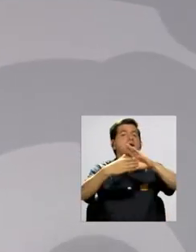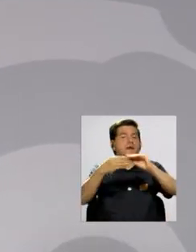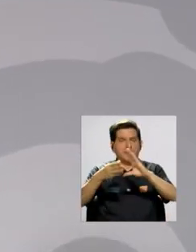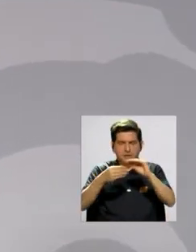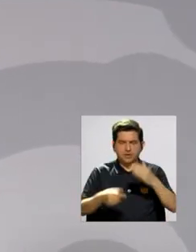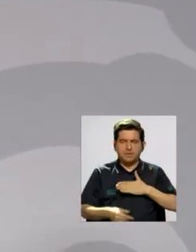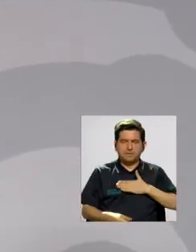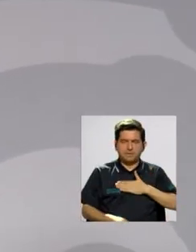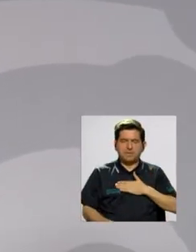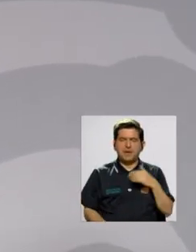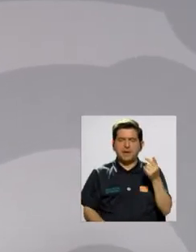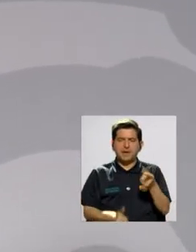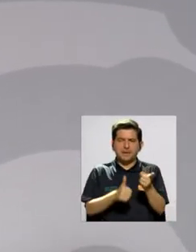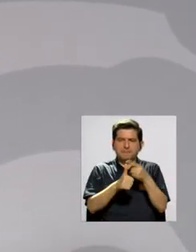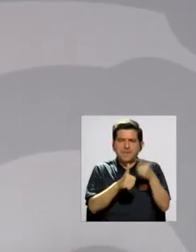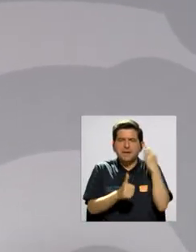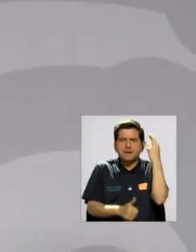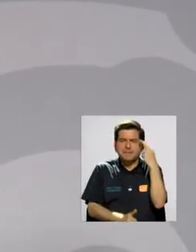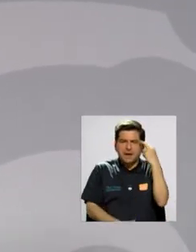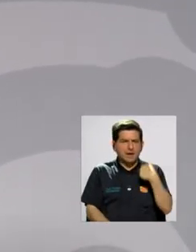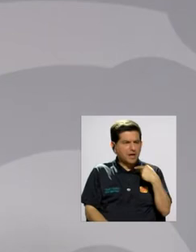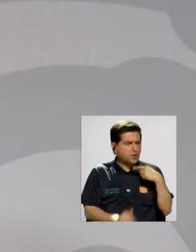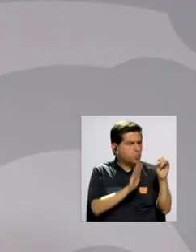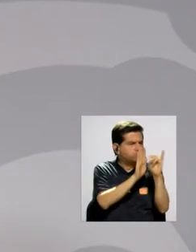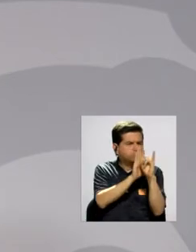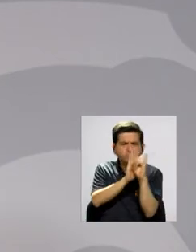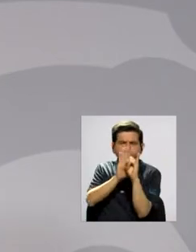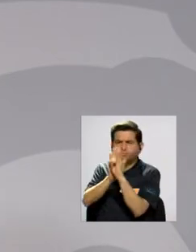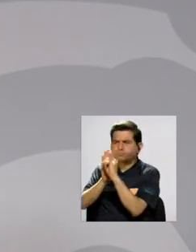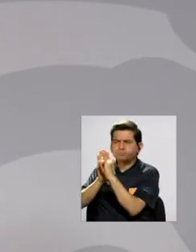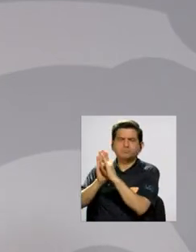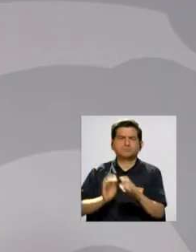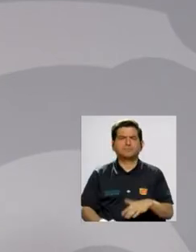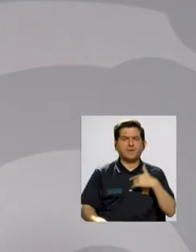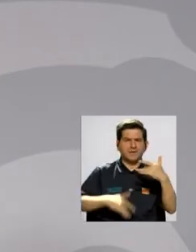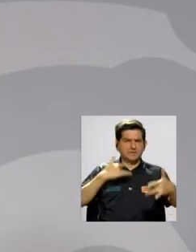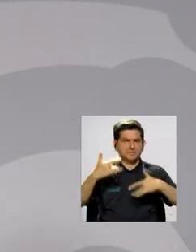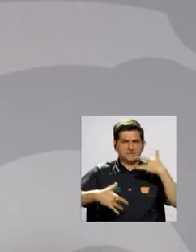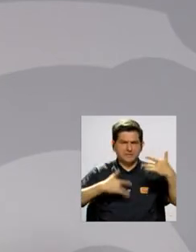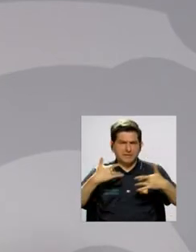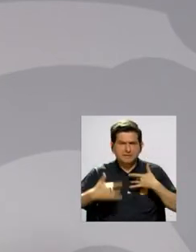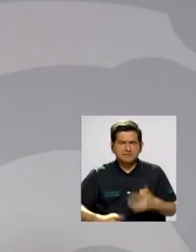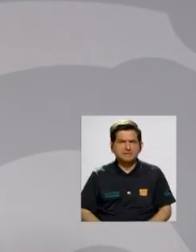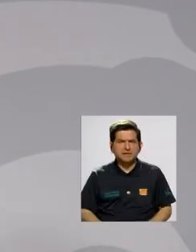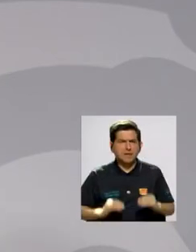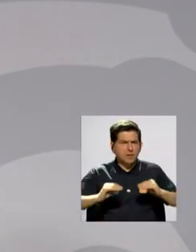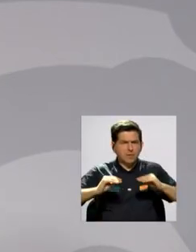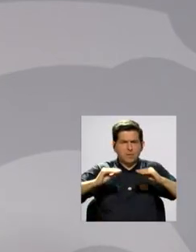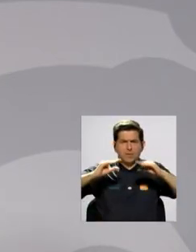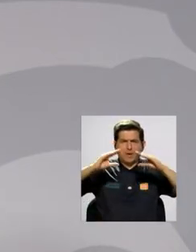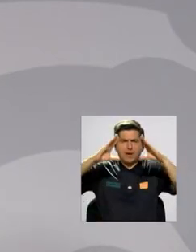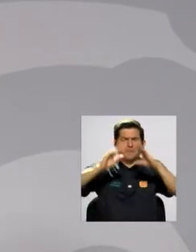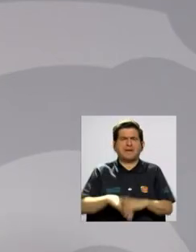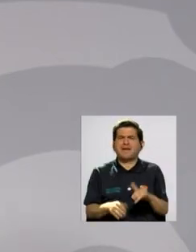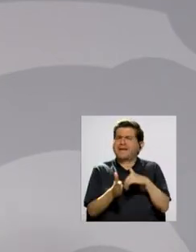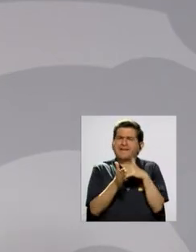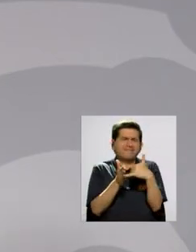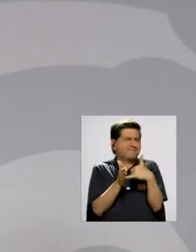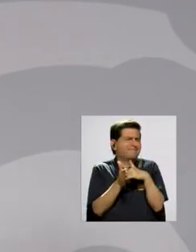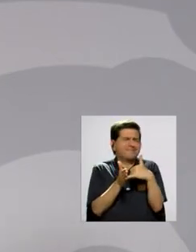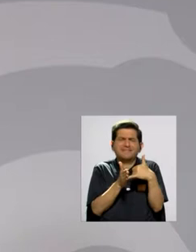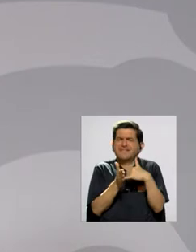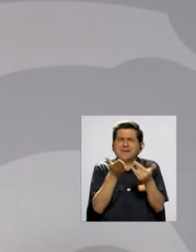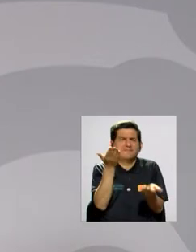mis primeras reflexiones a partir de lo que pude identificar. Sentí una mañana verdaderamente muy débil, al menos en la